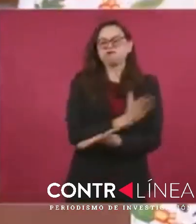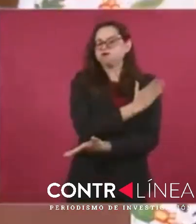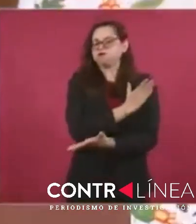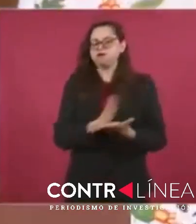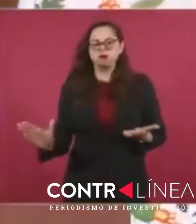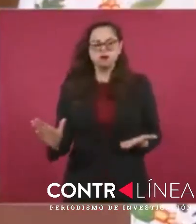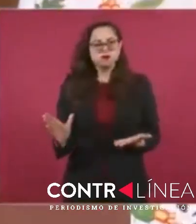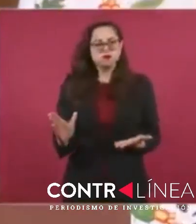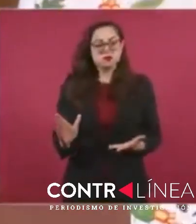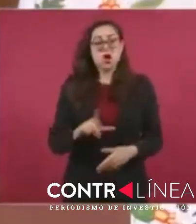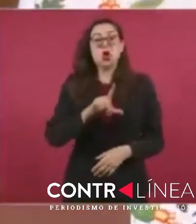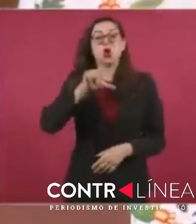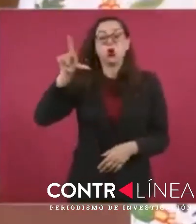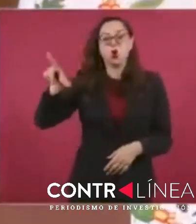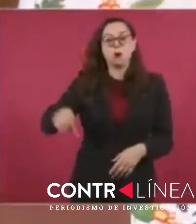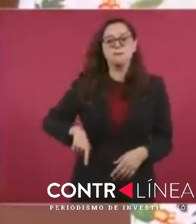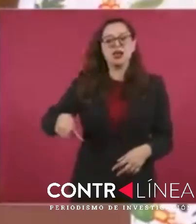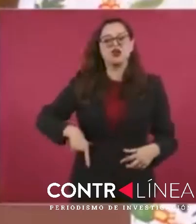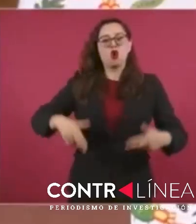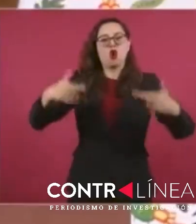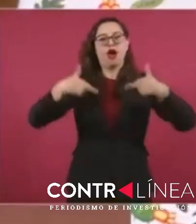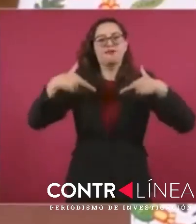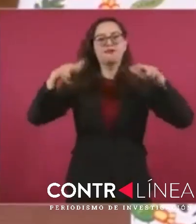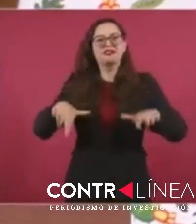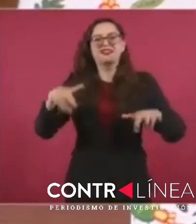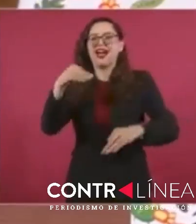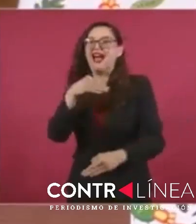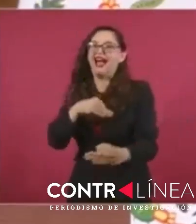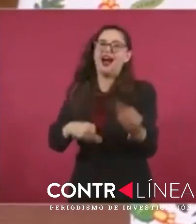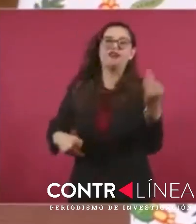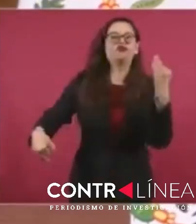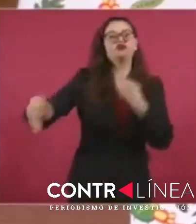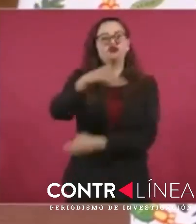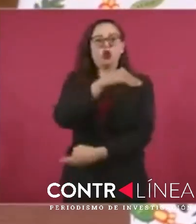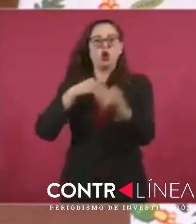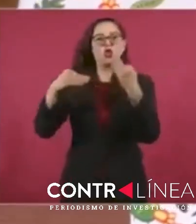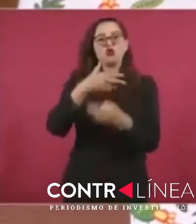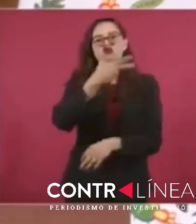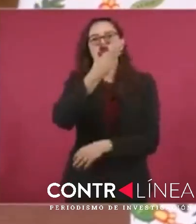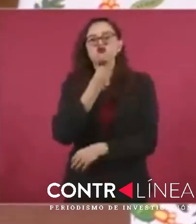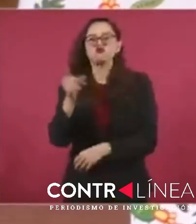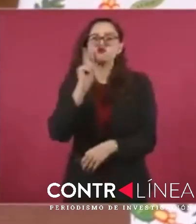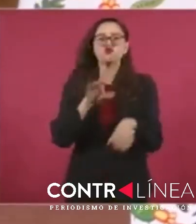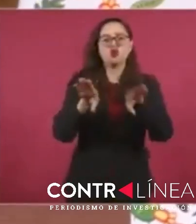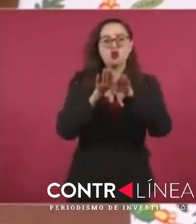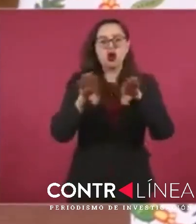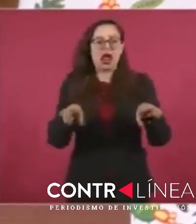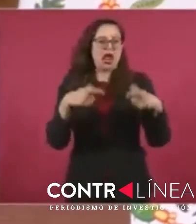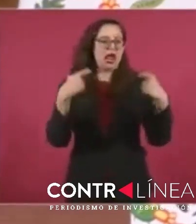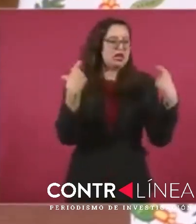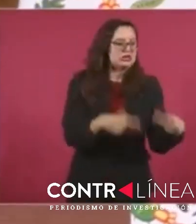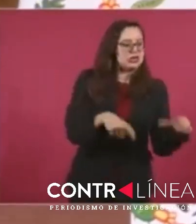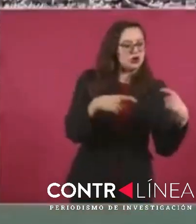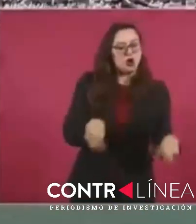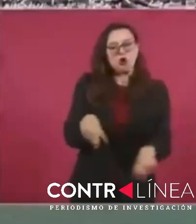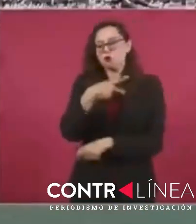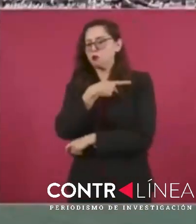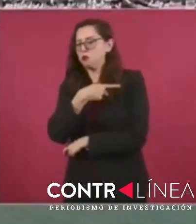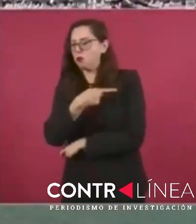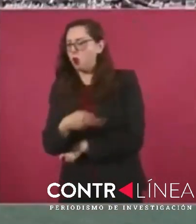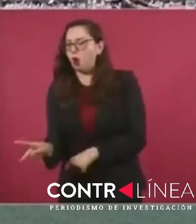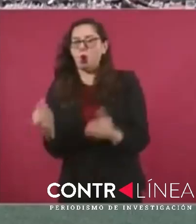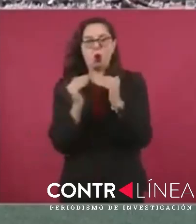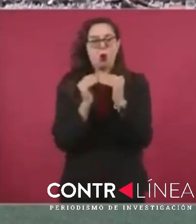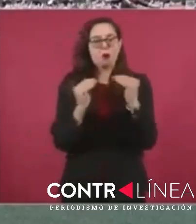de que el gobierno represente a todas y a todos, a ricos y a pobres, a